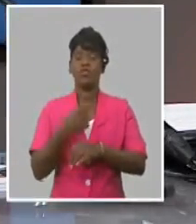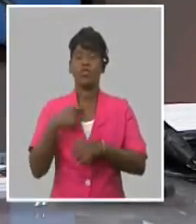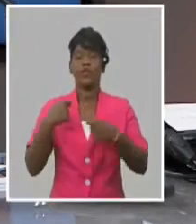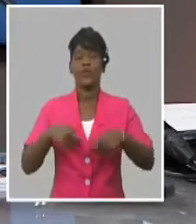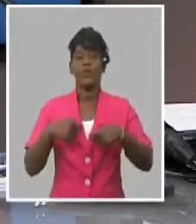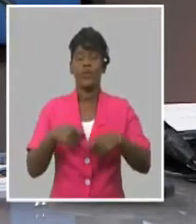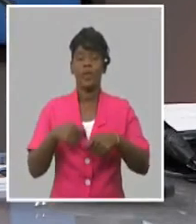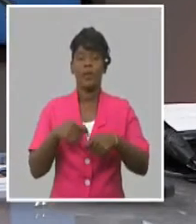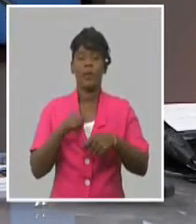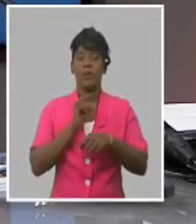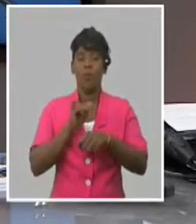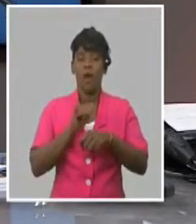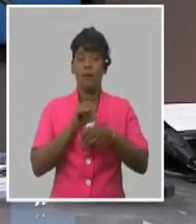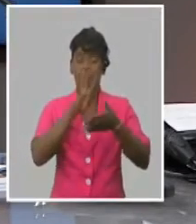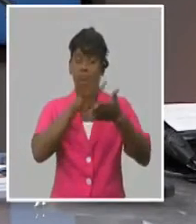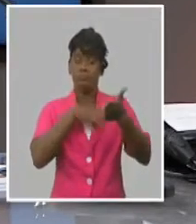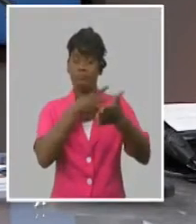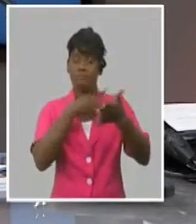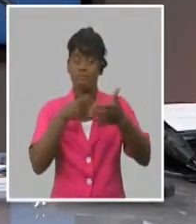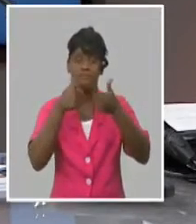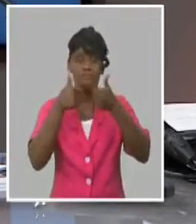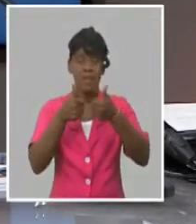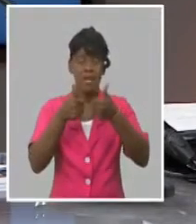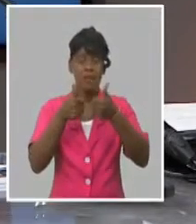eso extremadamente compleja.